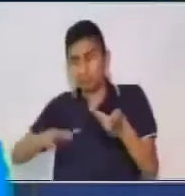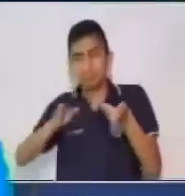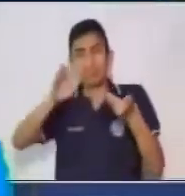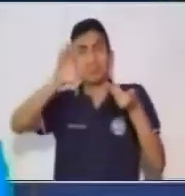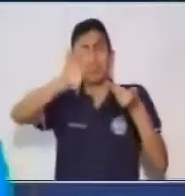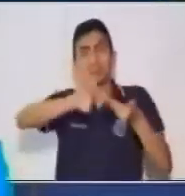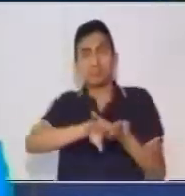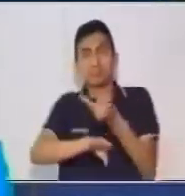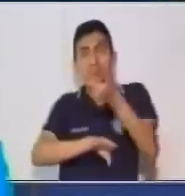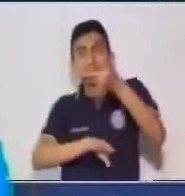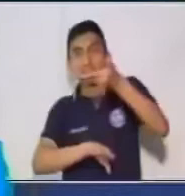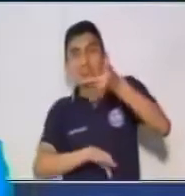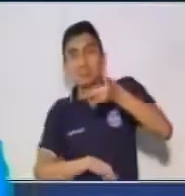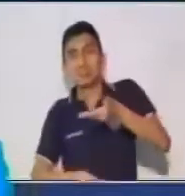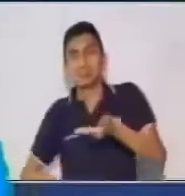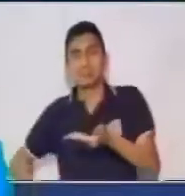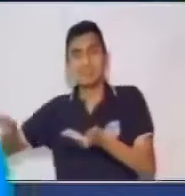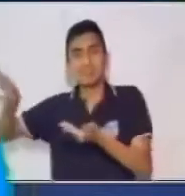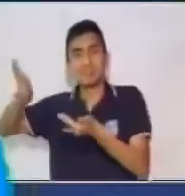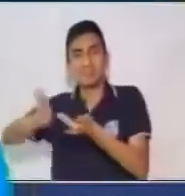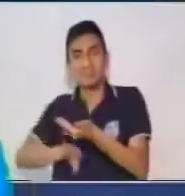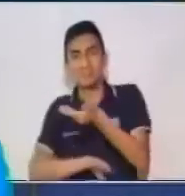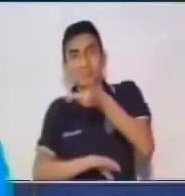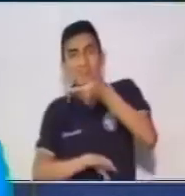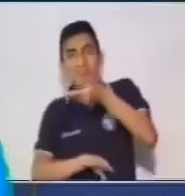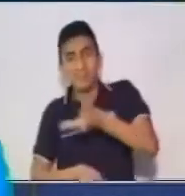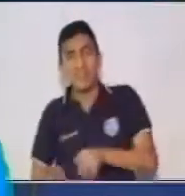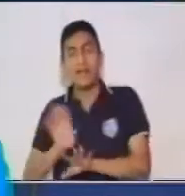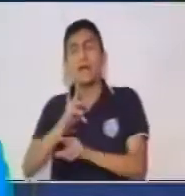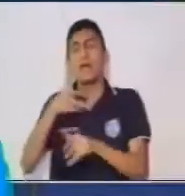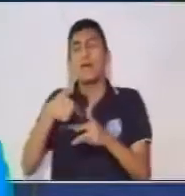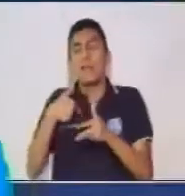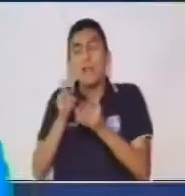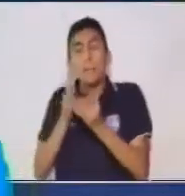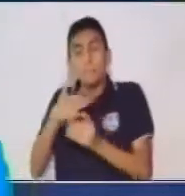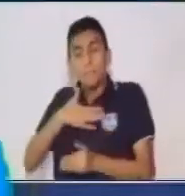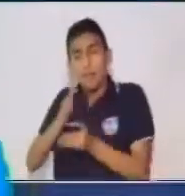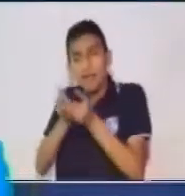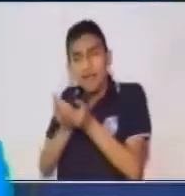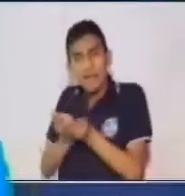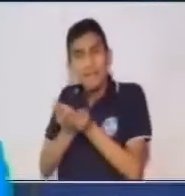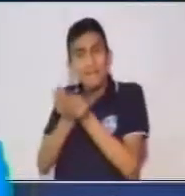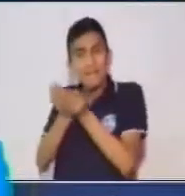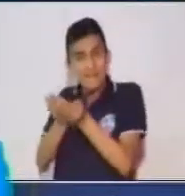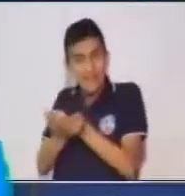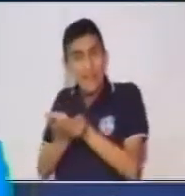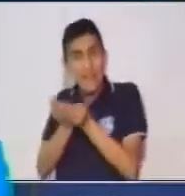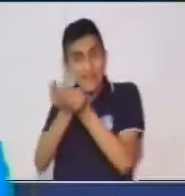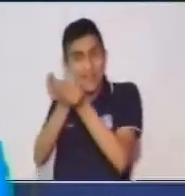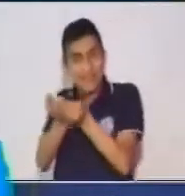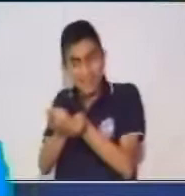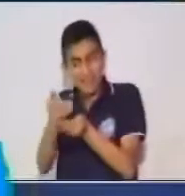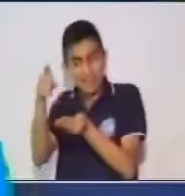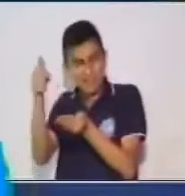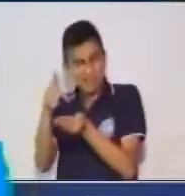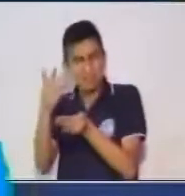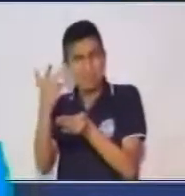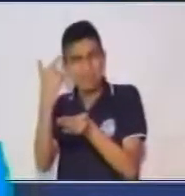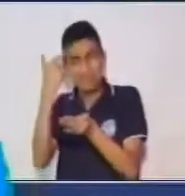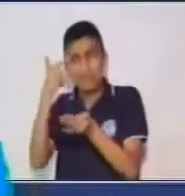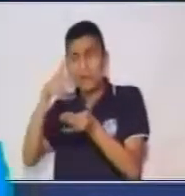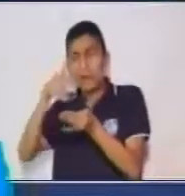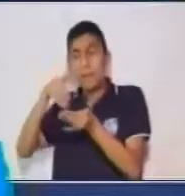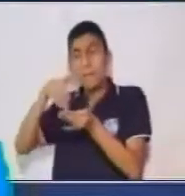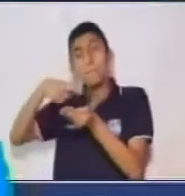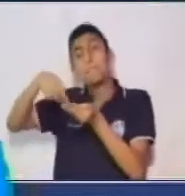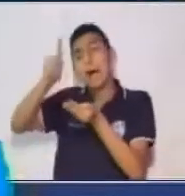nuevamente y decimos navegando, navegando, Mi barco